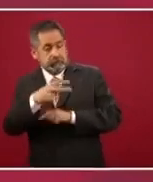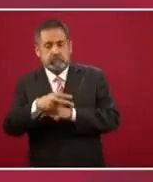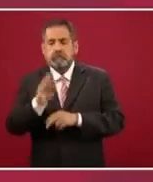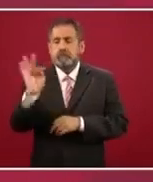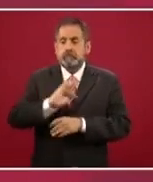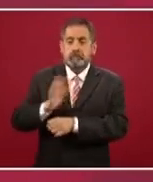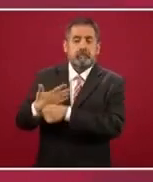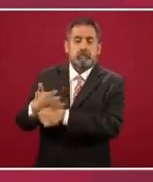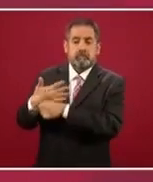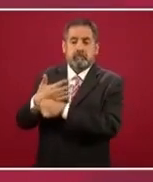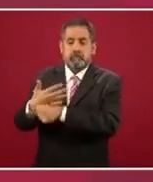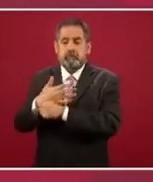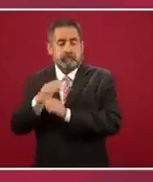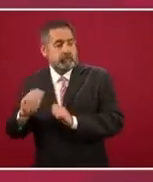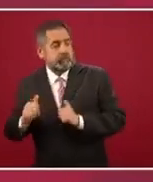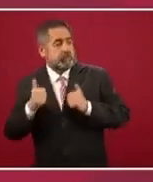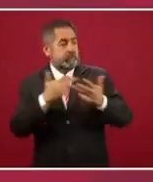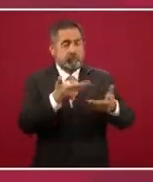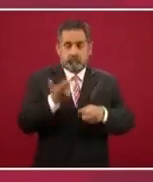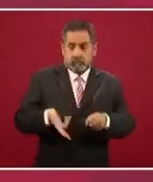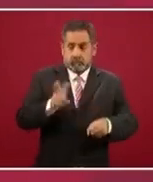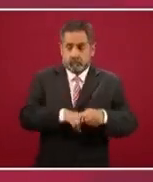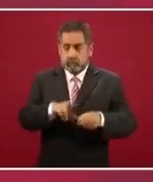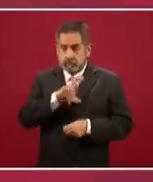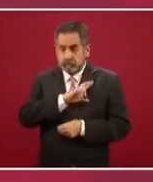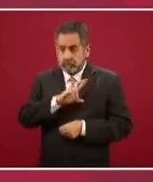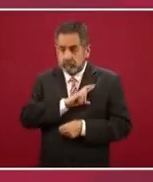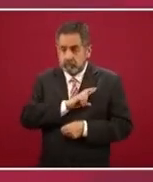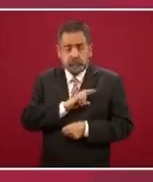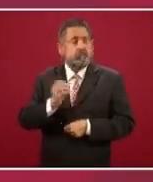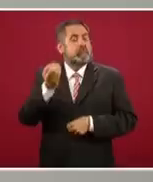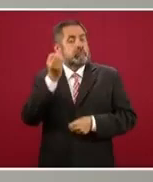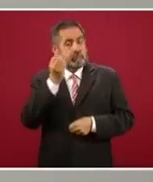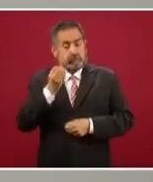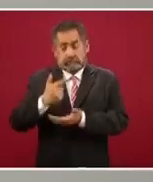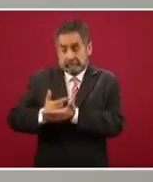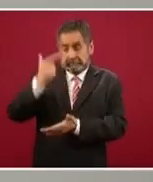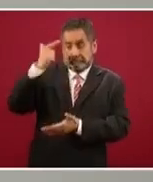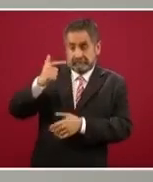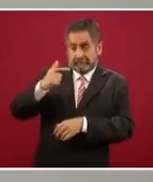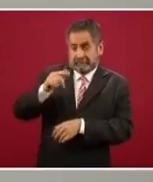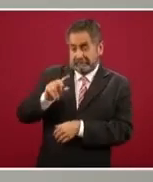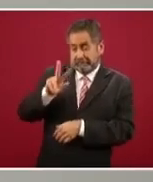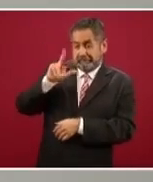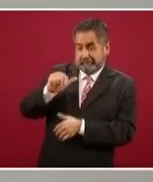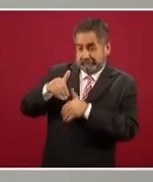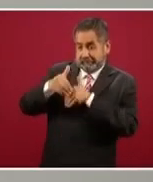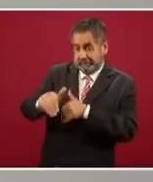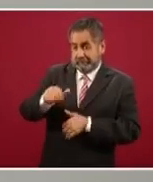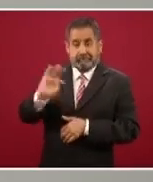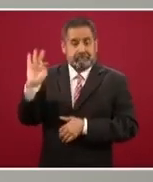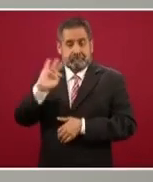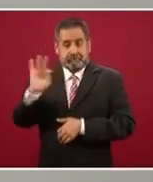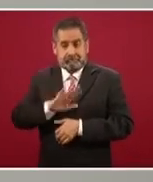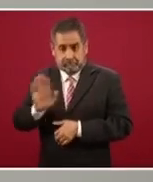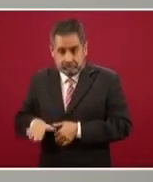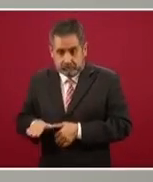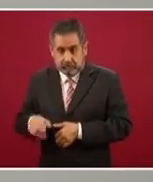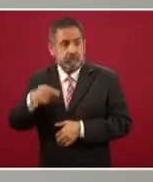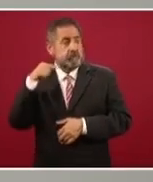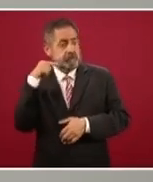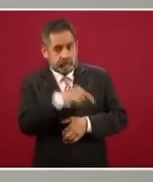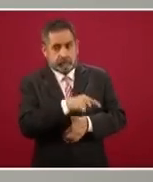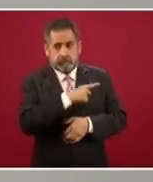ambulancia a un hospital privado en México en condición crítica, hay una obligación, obviamente